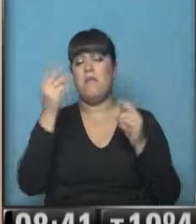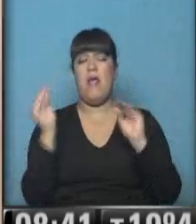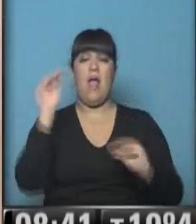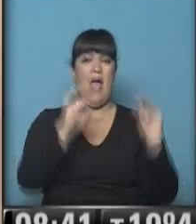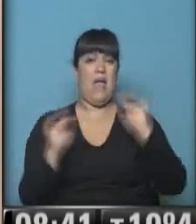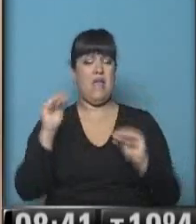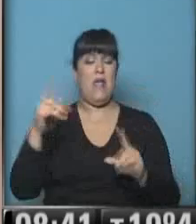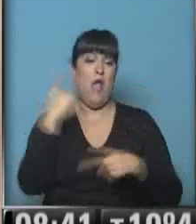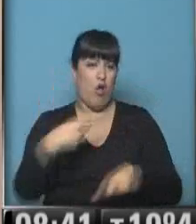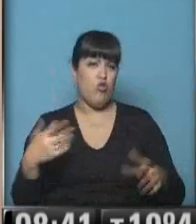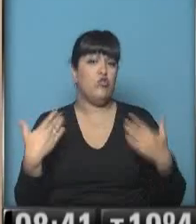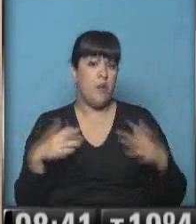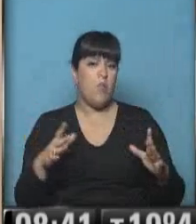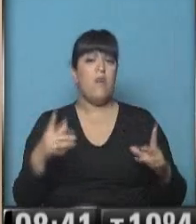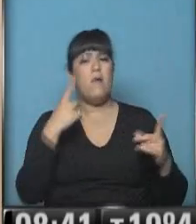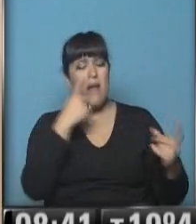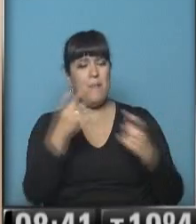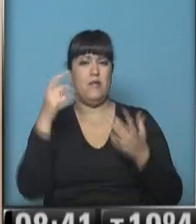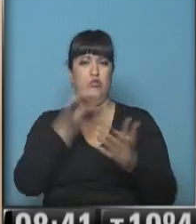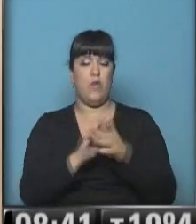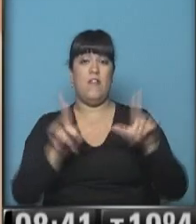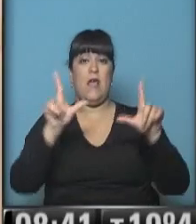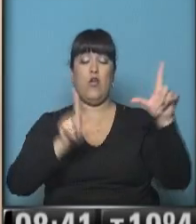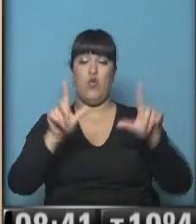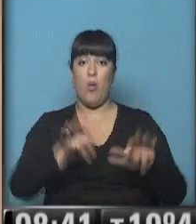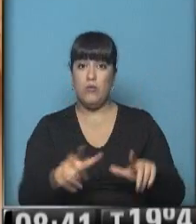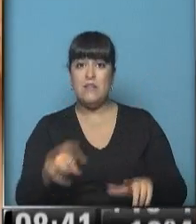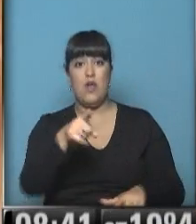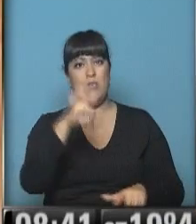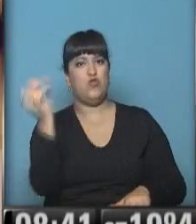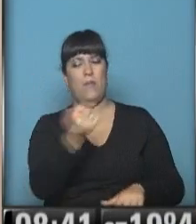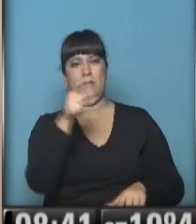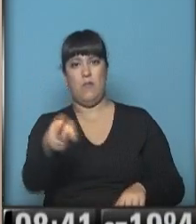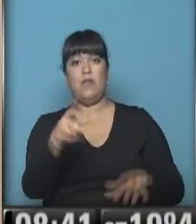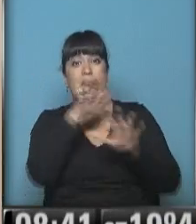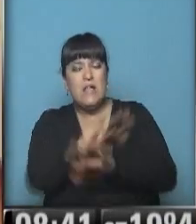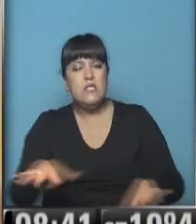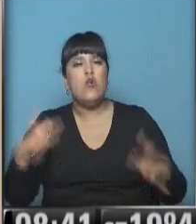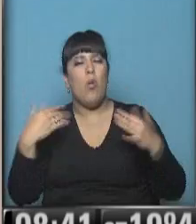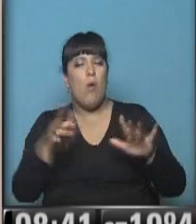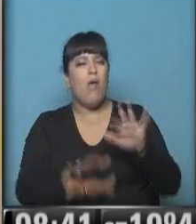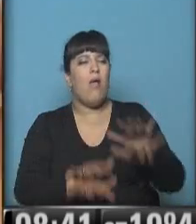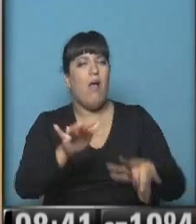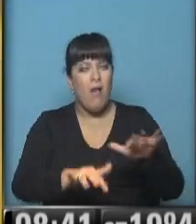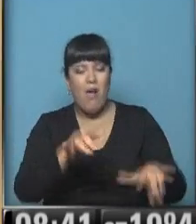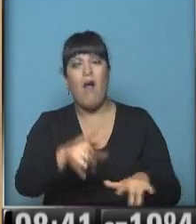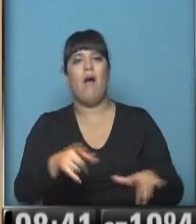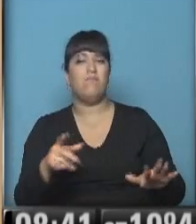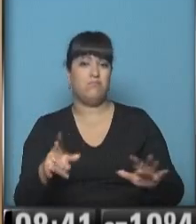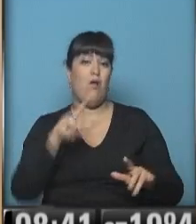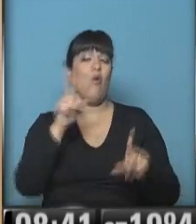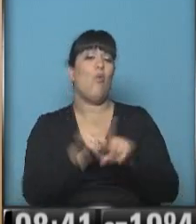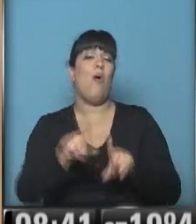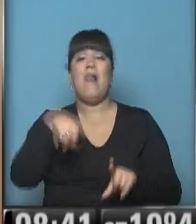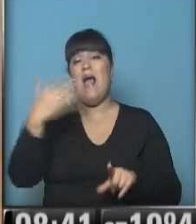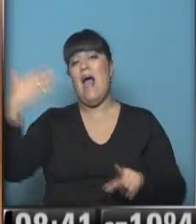retocando para aprender computación esto es una de las cosas más importantes no que los chicos empiecen a meter las manos en este tipo de fierros como en otra época porque